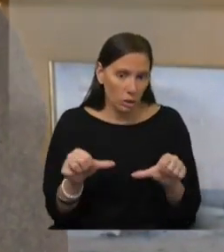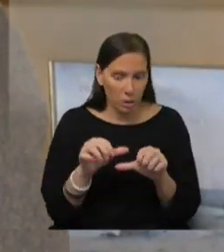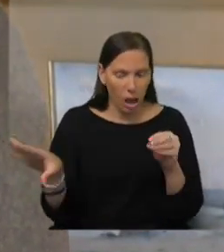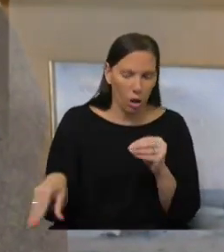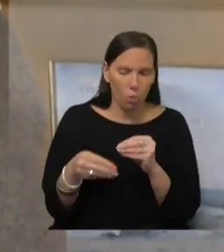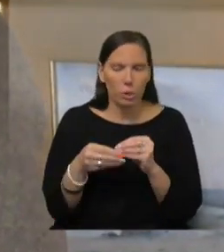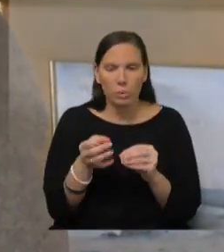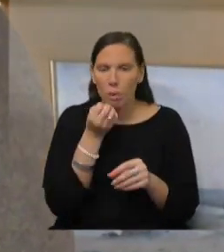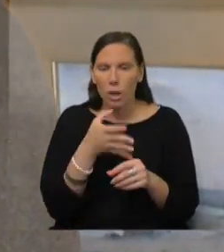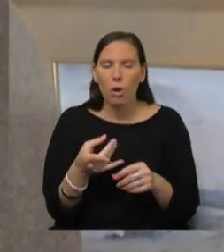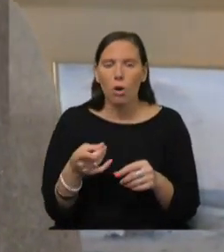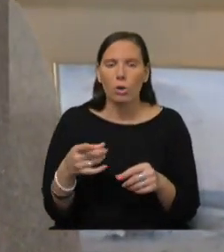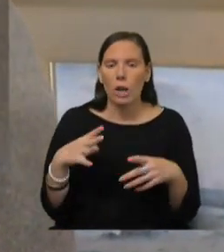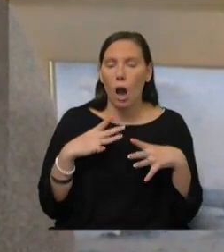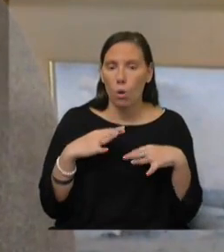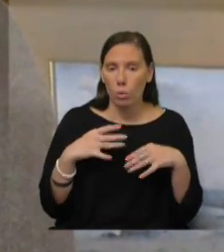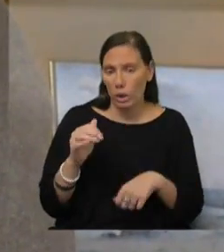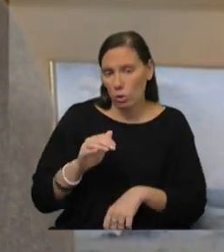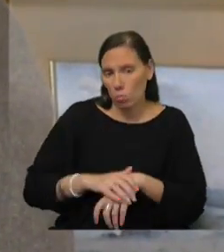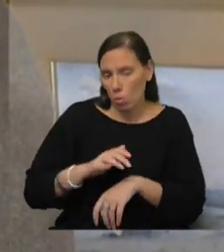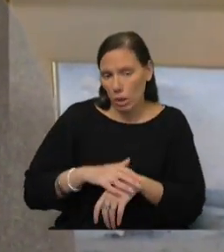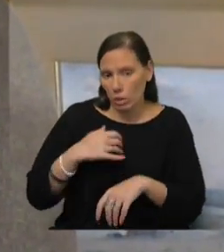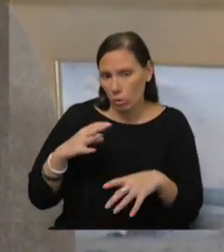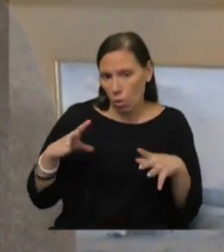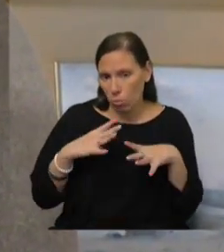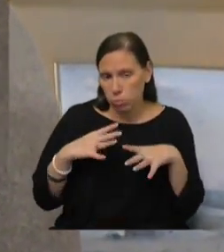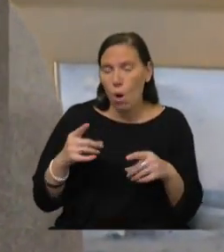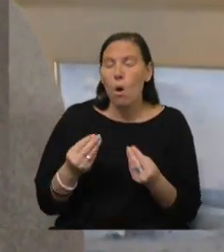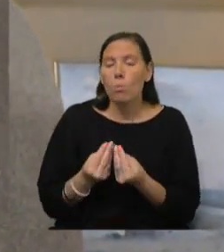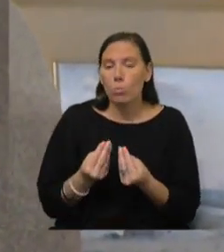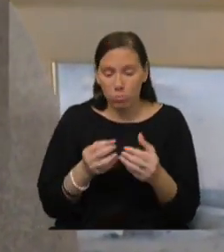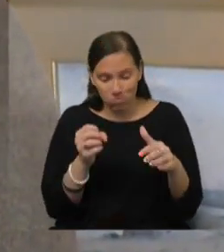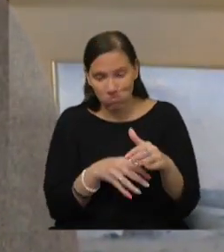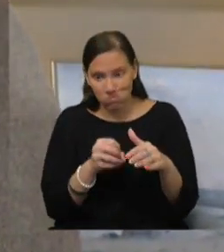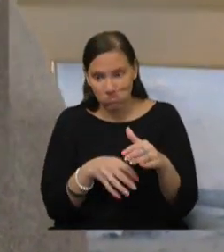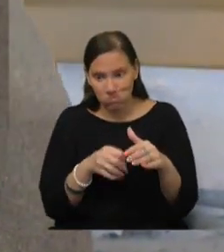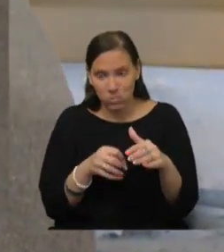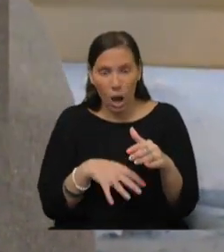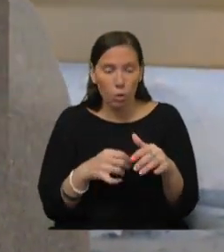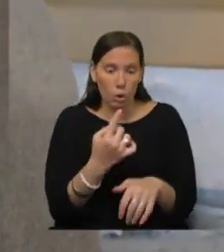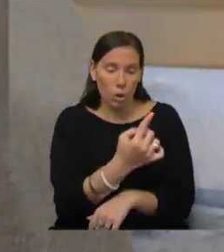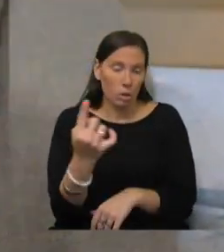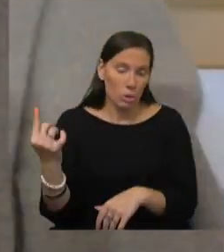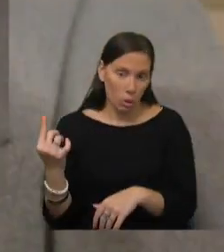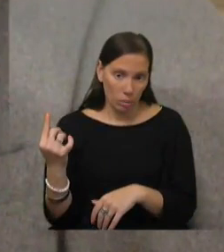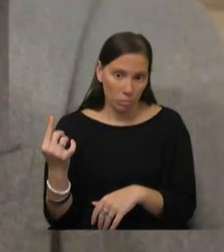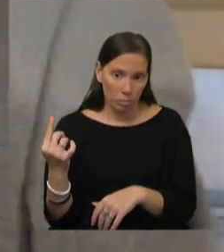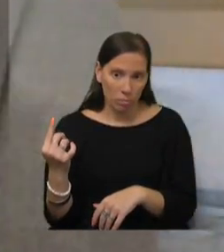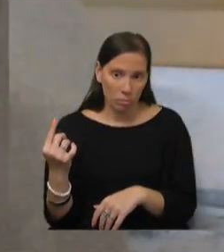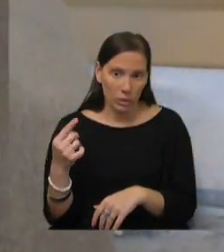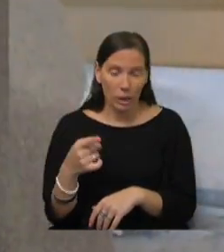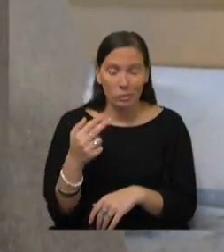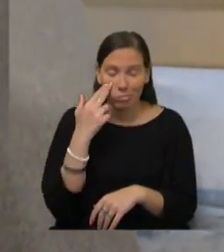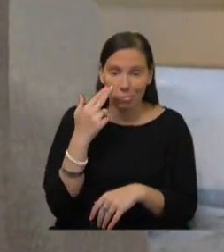para mejorar la jubilación al momento del retiro muchos de esos fondos se basan en el ahorro individual entonces ahí hay un